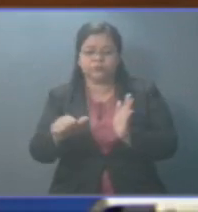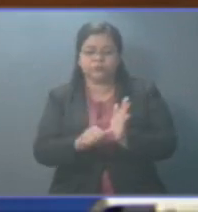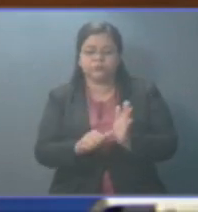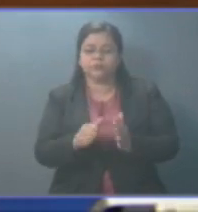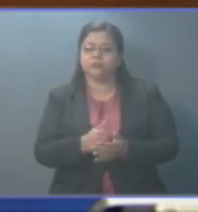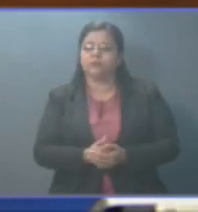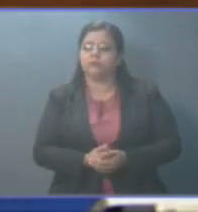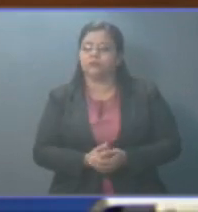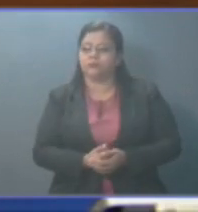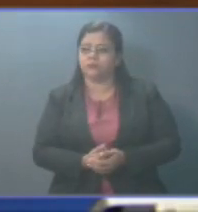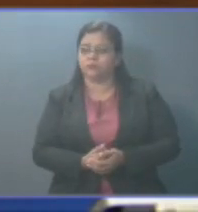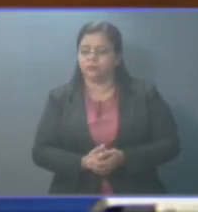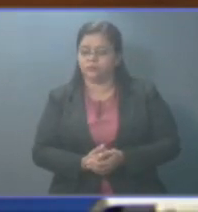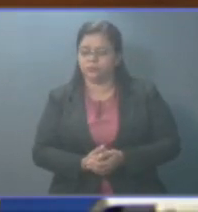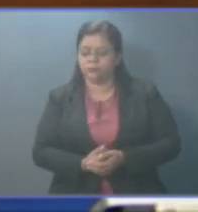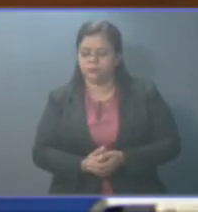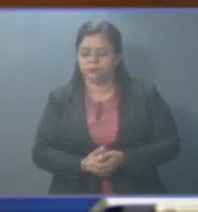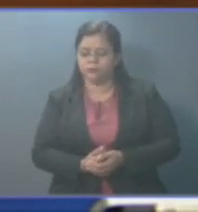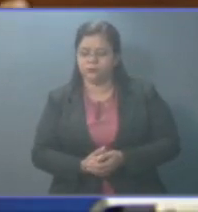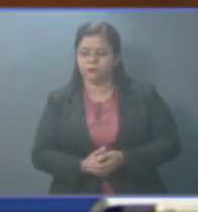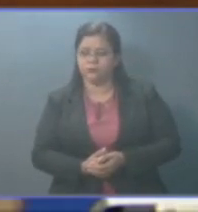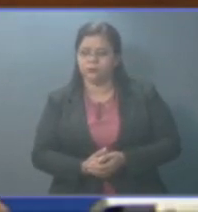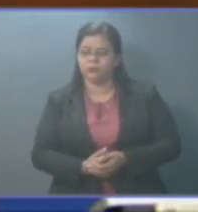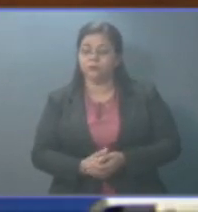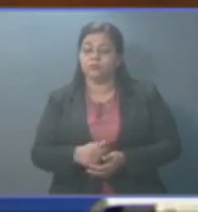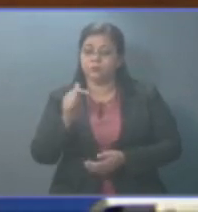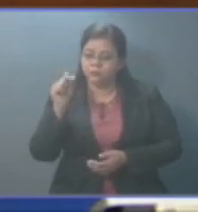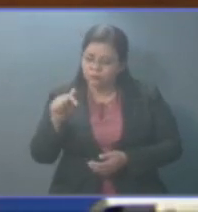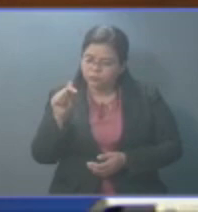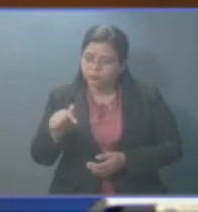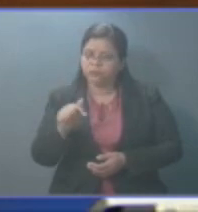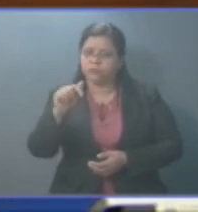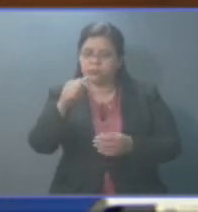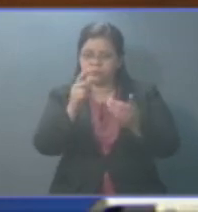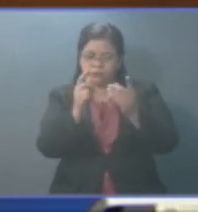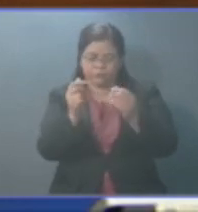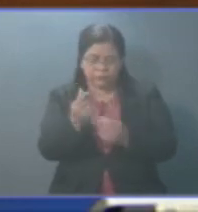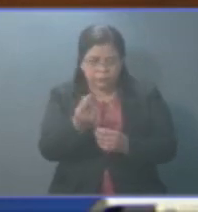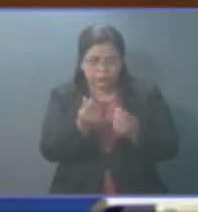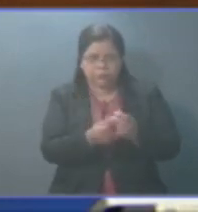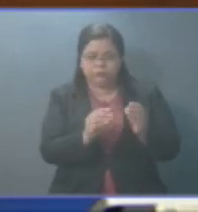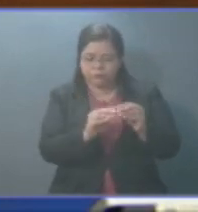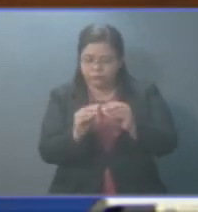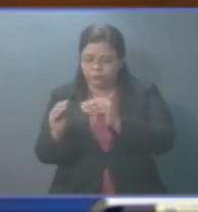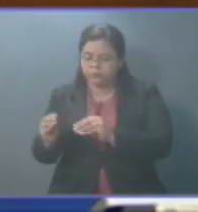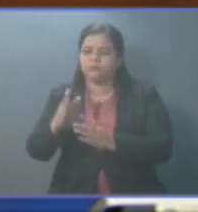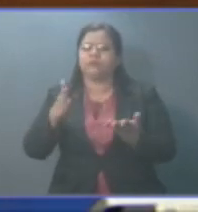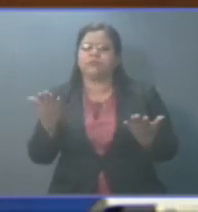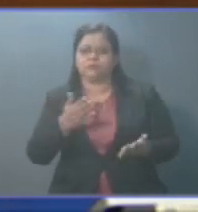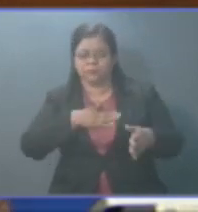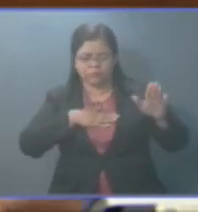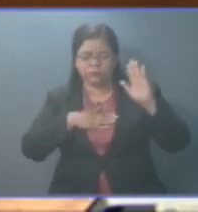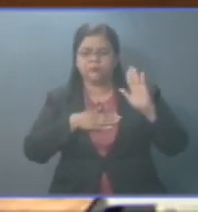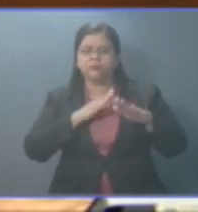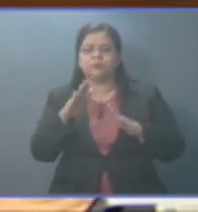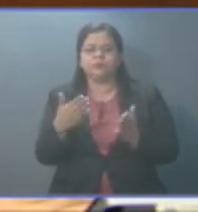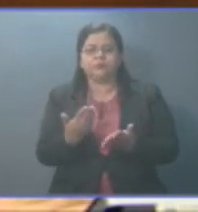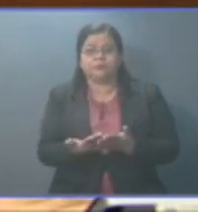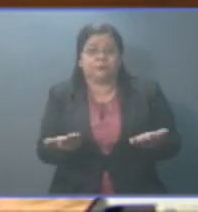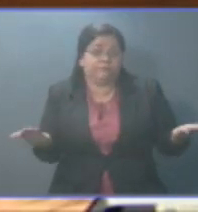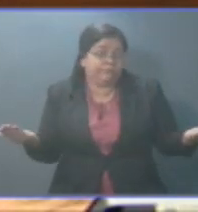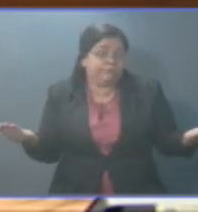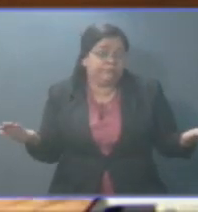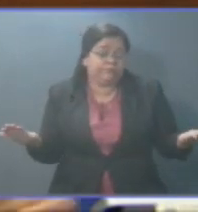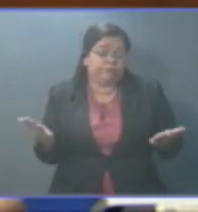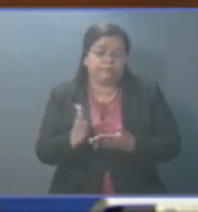Legislativa, y que de allí se va a reorientar una parte para cumplir estos compromisos. Bueno,